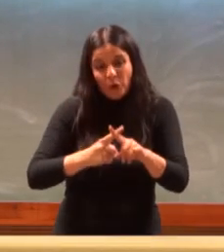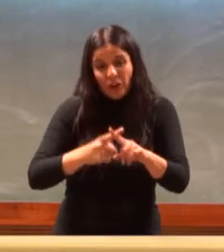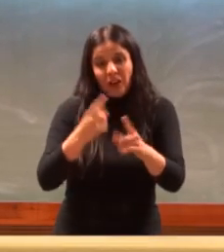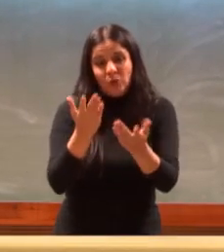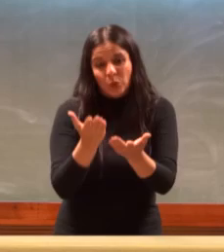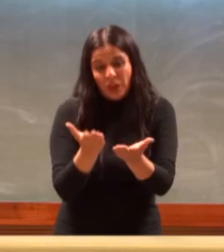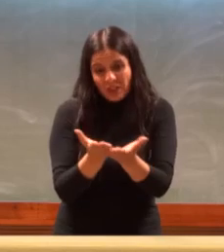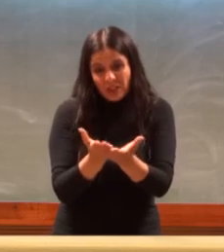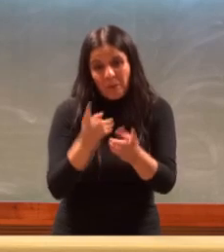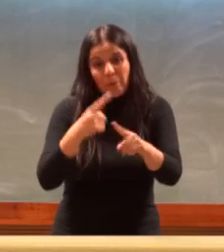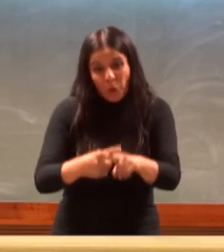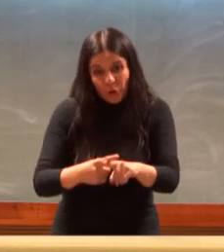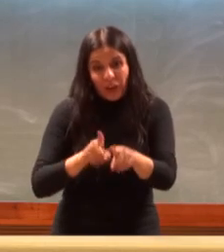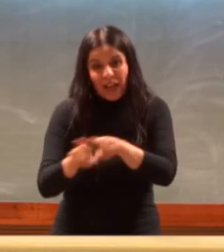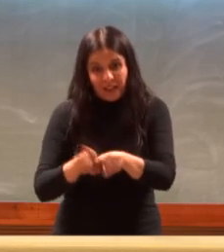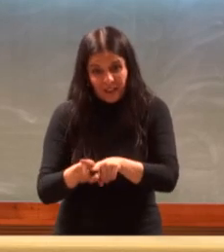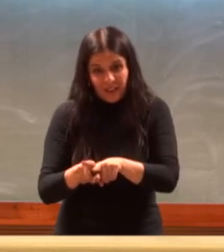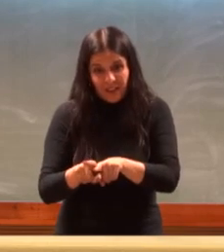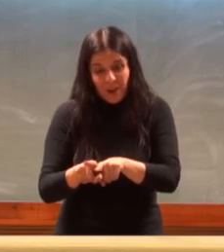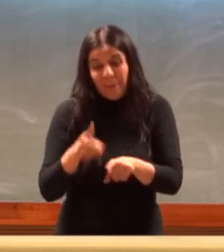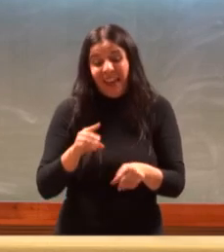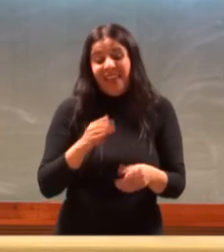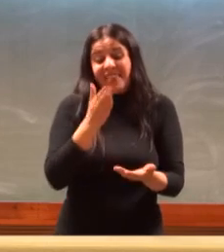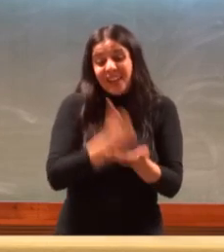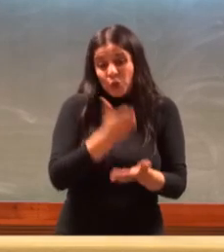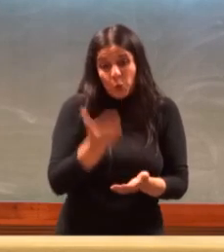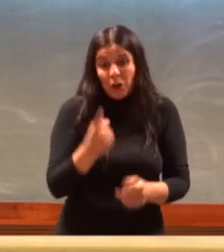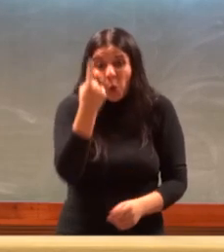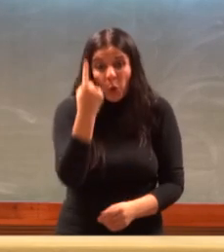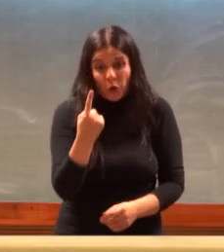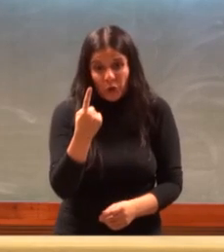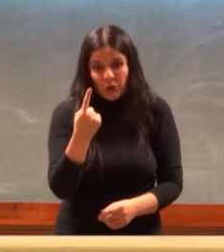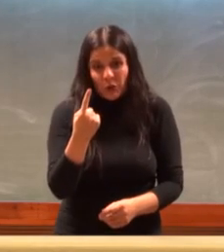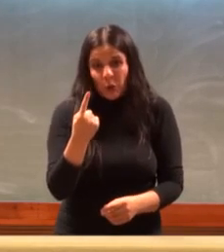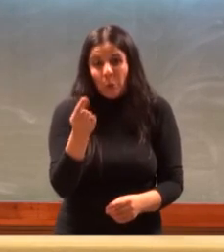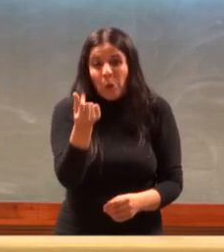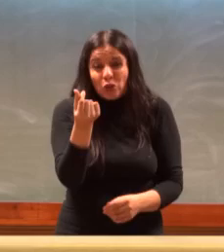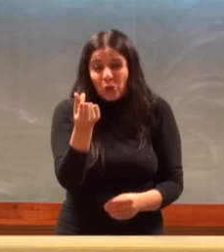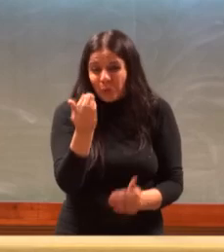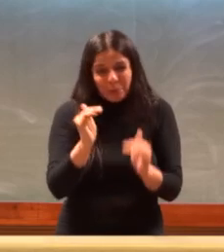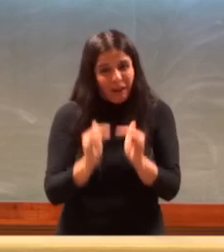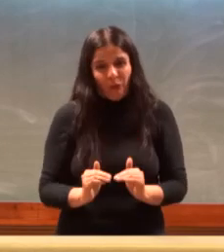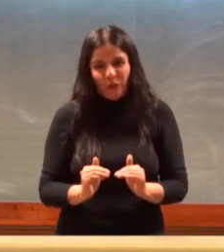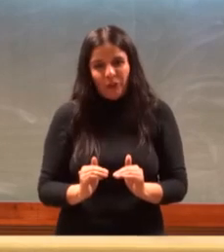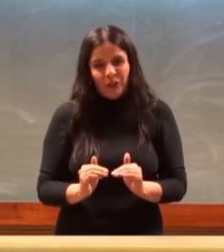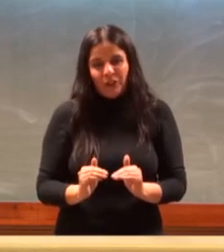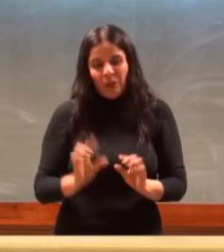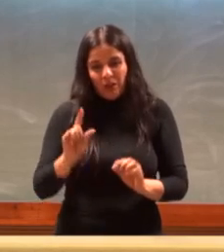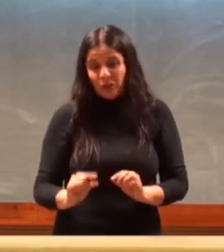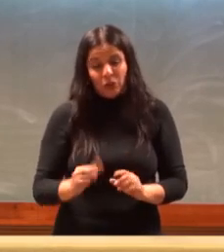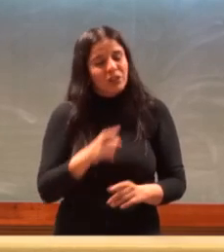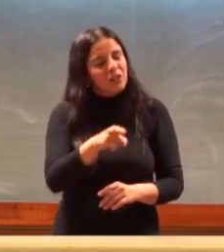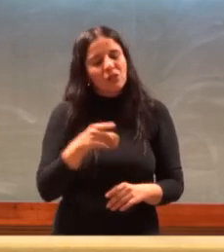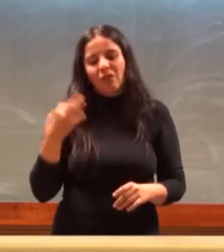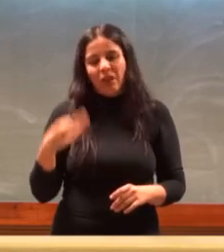humanos una sola beca dentro dentro de esas becas de iniciación con un monto muy bajo también creo que eso es una cosa importante que tenemos que que